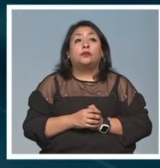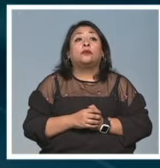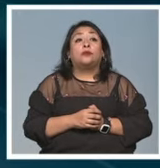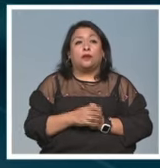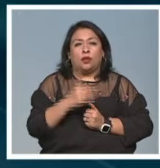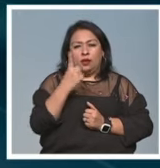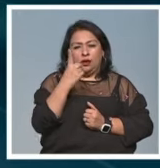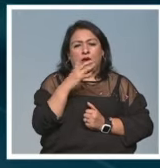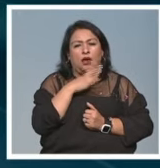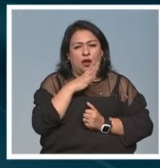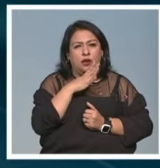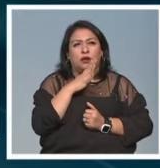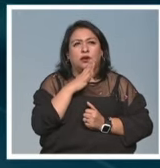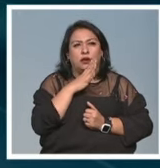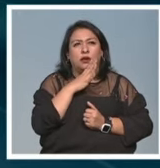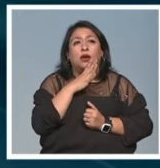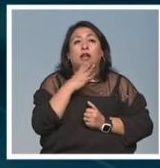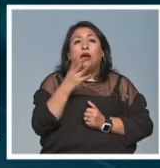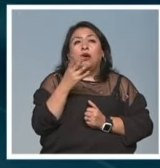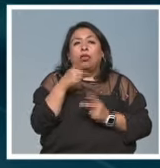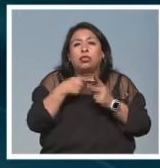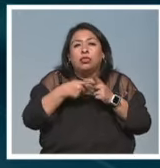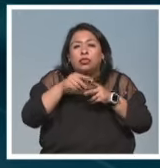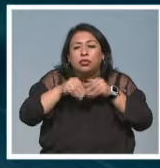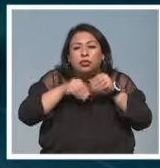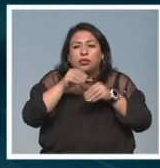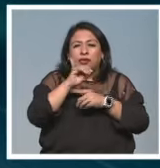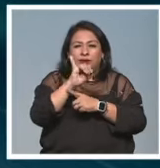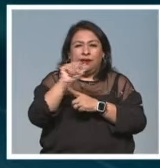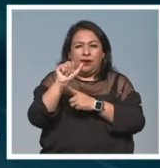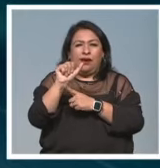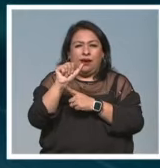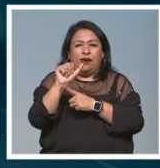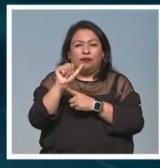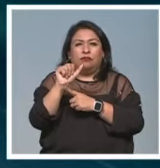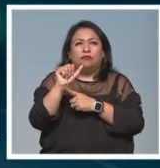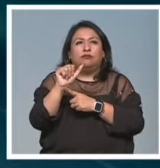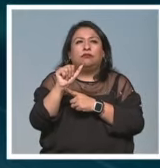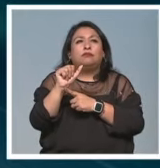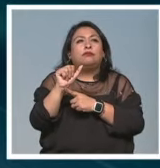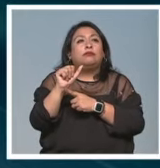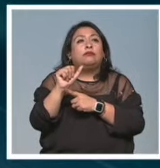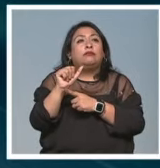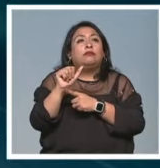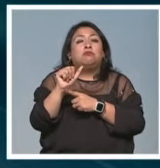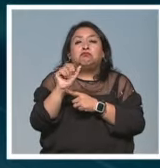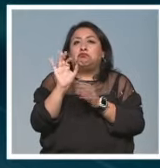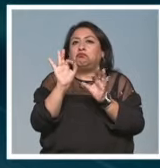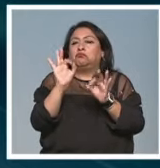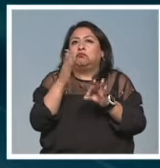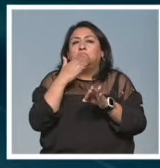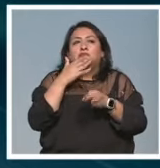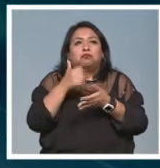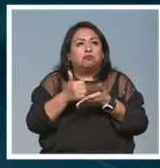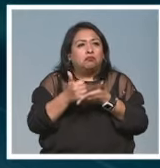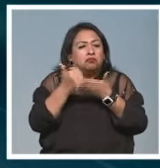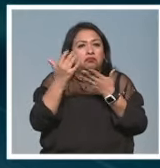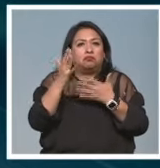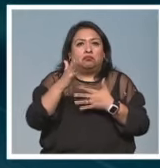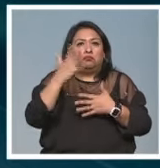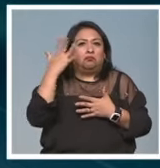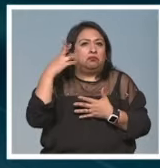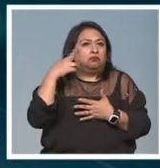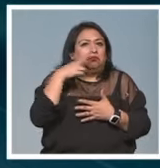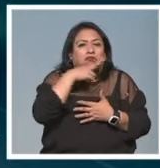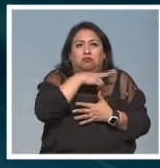Hay una cuestión donde los algoritmos y la inteligencia artificial son mucho más efectivos, son más veloces